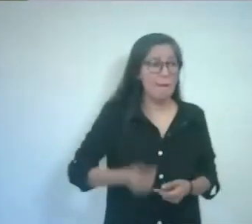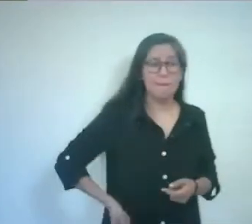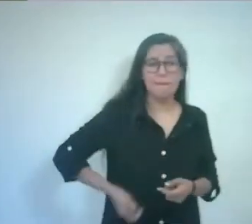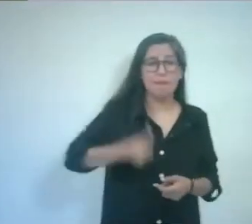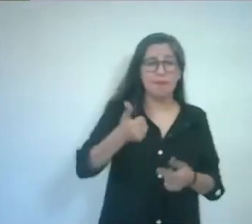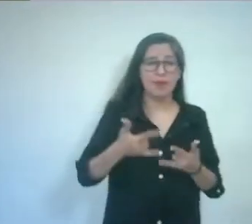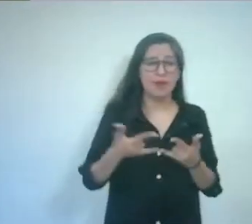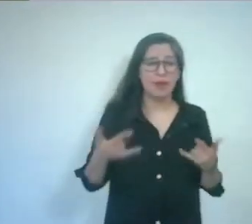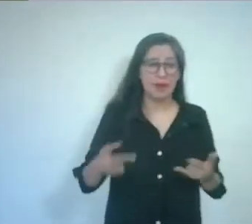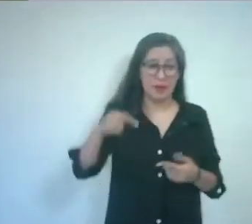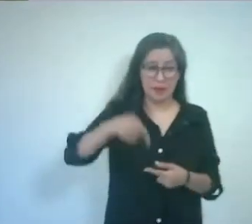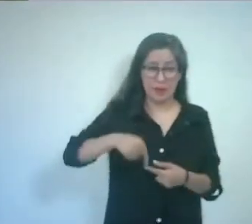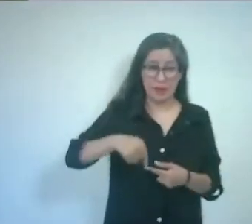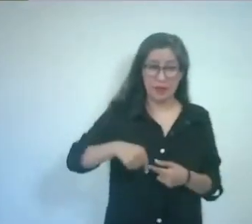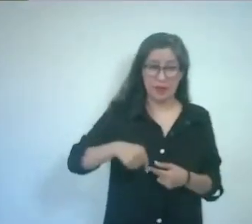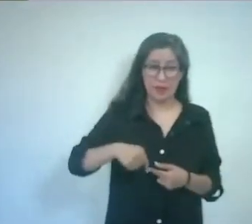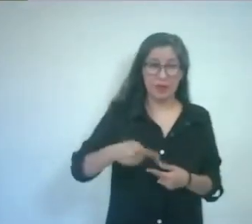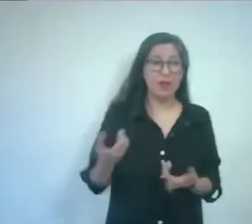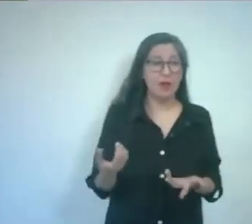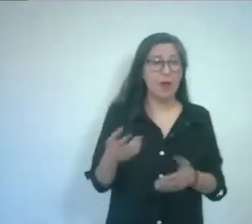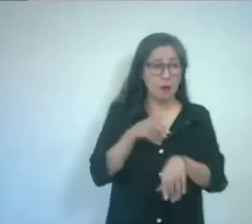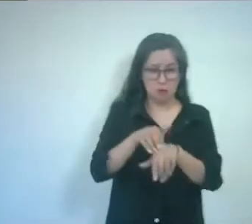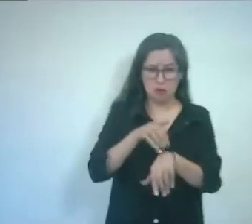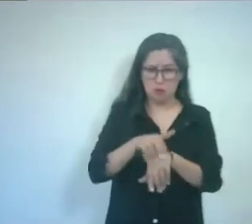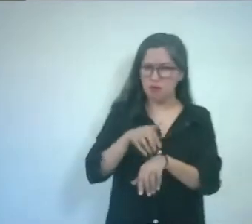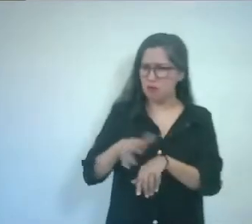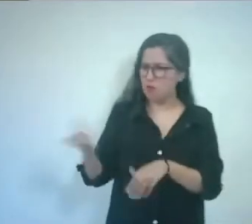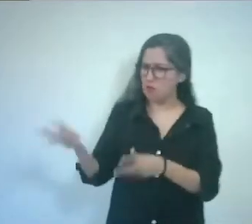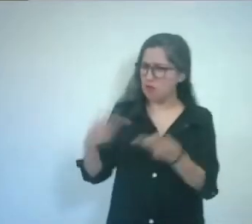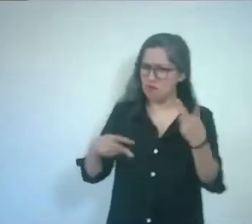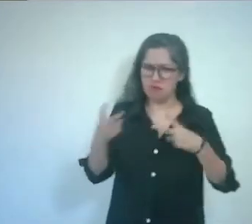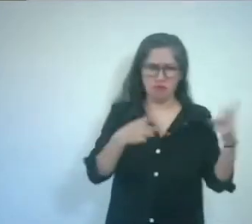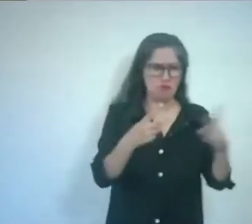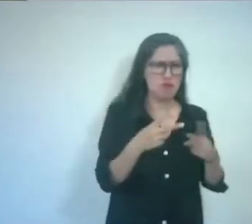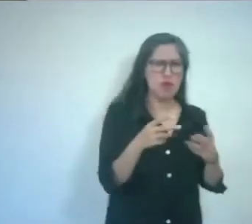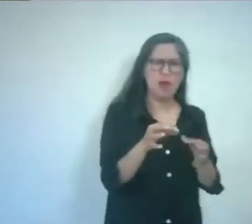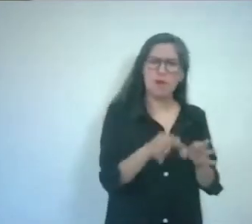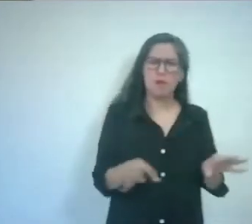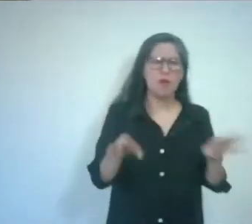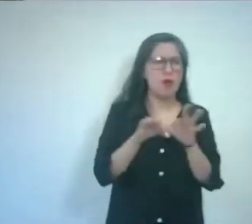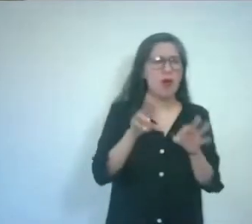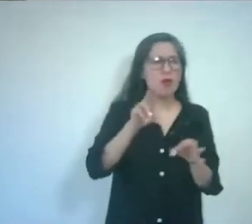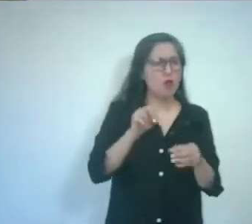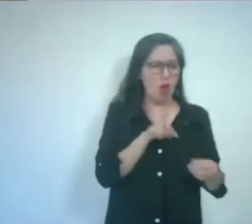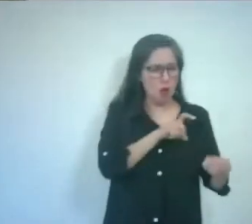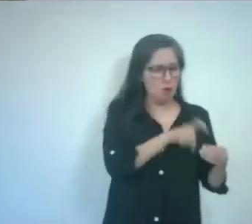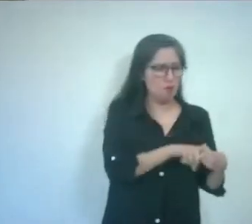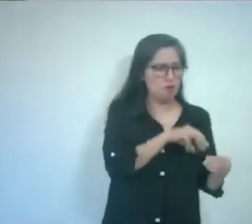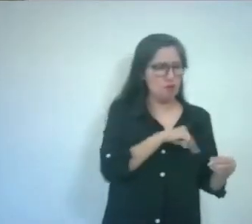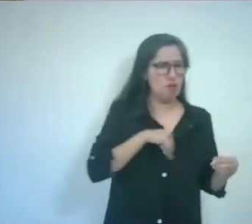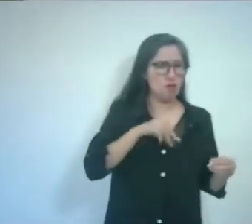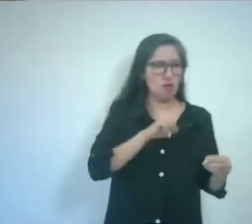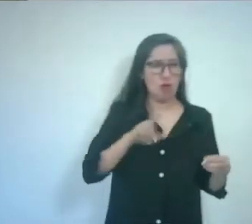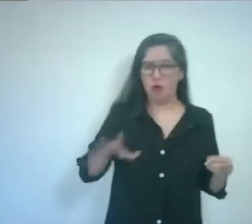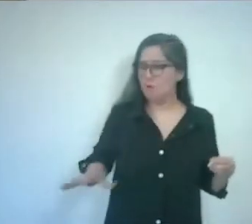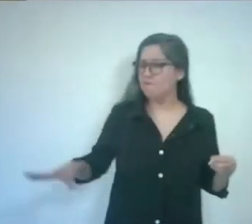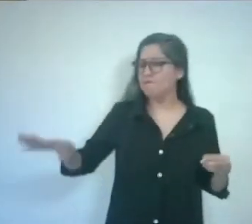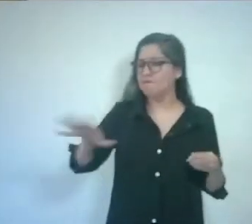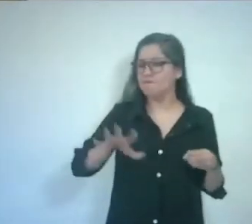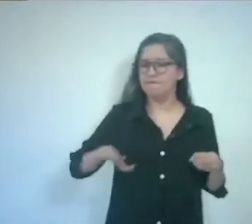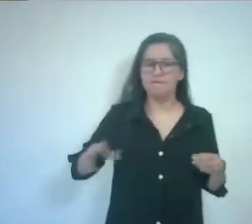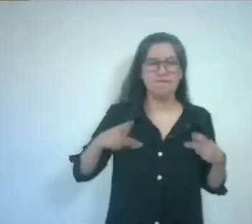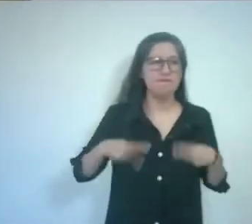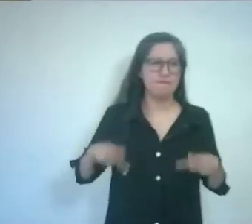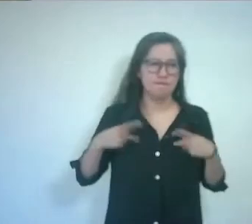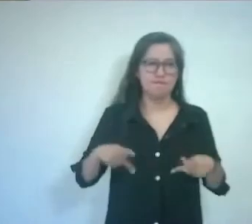partido tiene un número importante de candidatos que no provienen de la militancia, sino vienen de la sociedad civil. Y esto